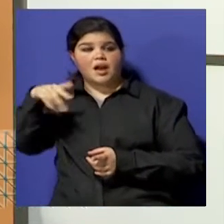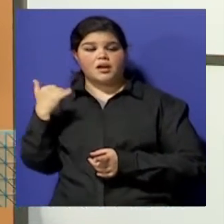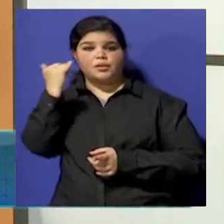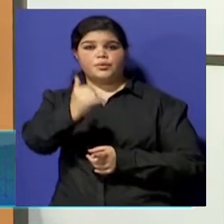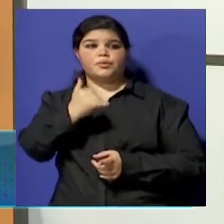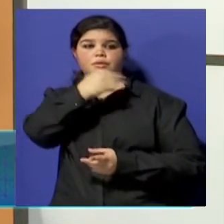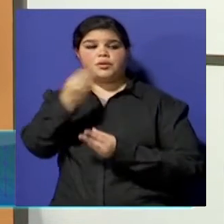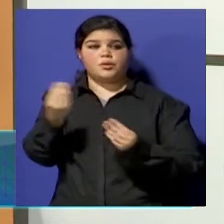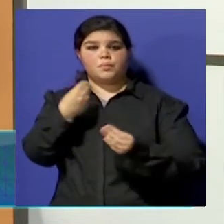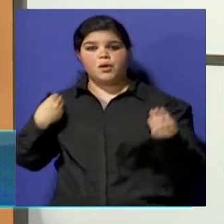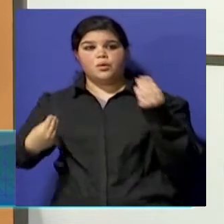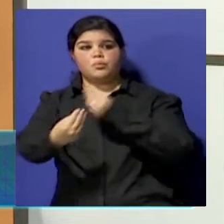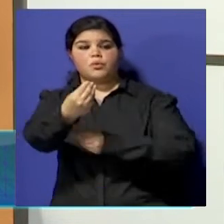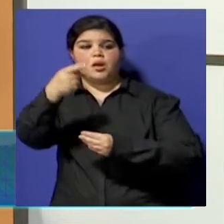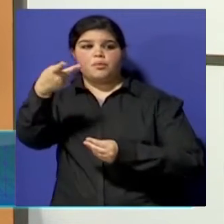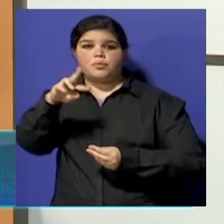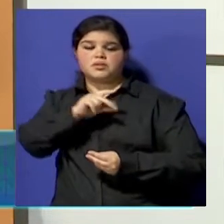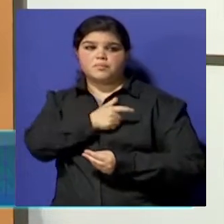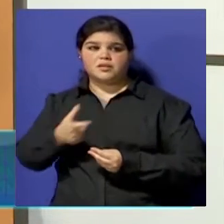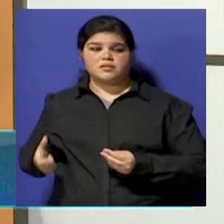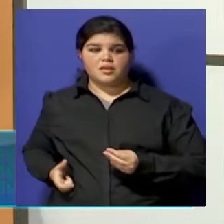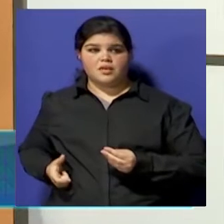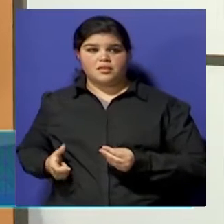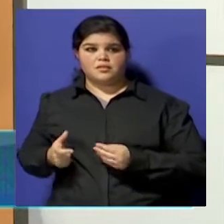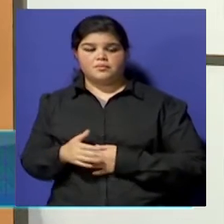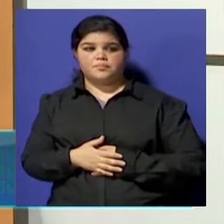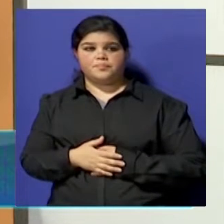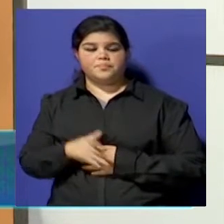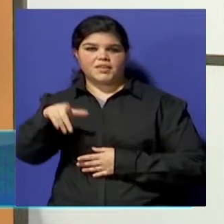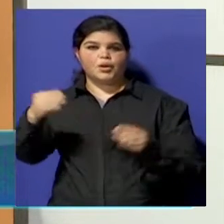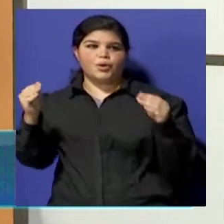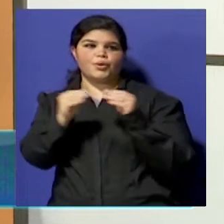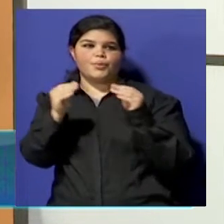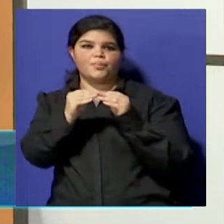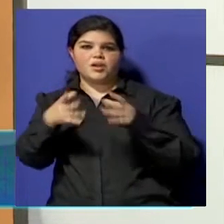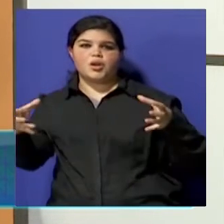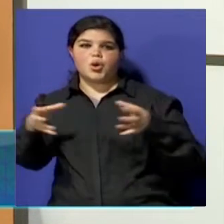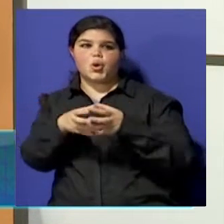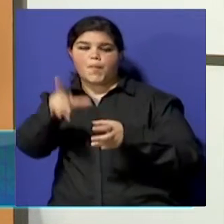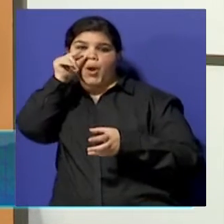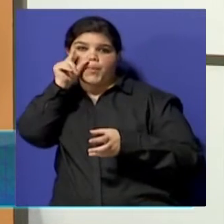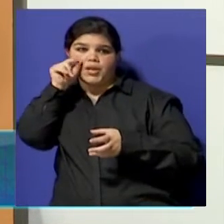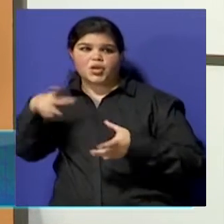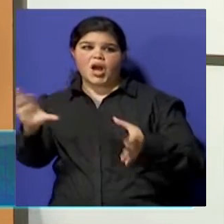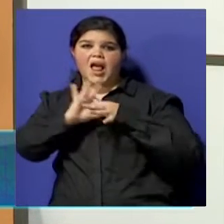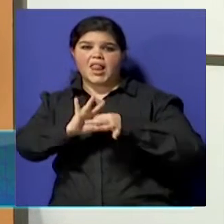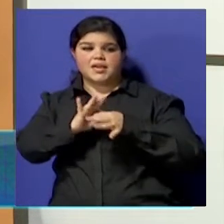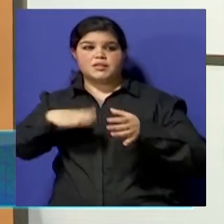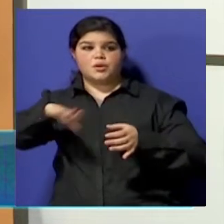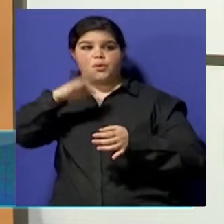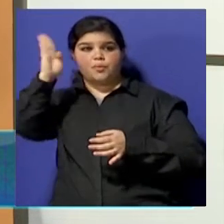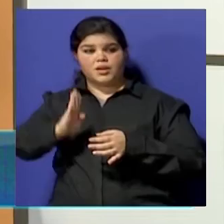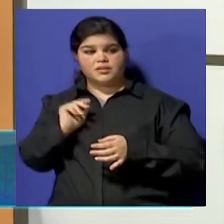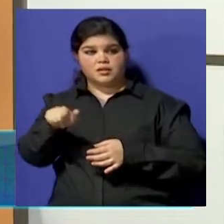la presidencia de Dilma y fue su vicepresidente, incluso su, obviamente, compañero de fórmula en esta alianza que se dio allí en Brasil.